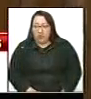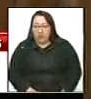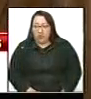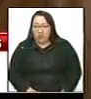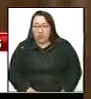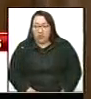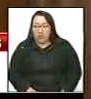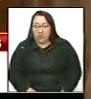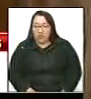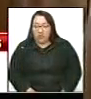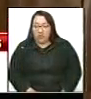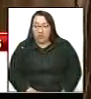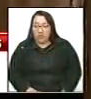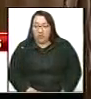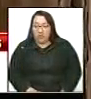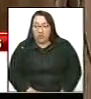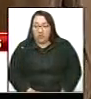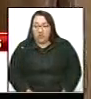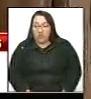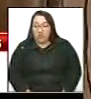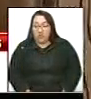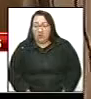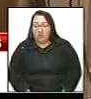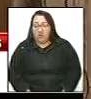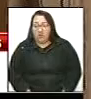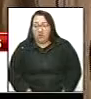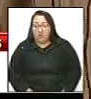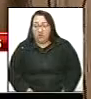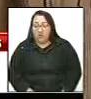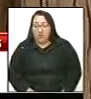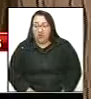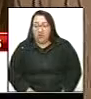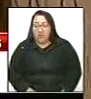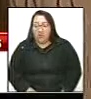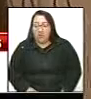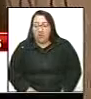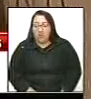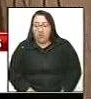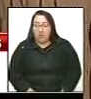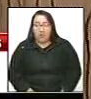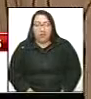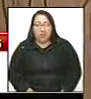Así es, sí, se verá en la investigación.